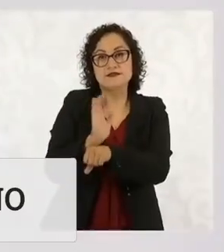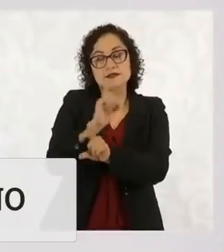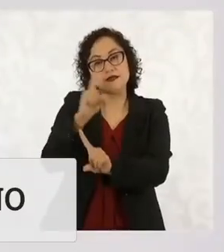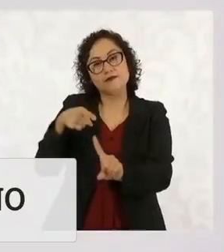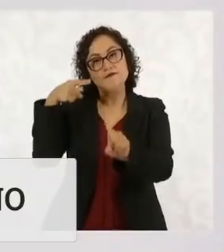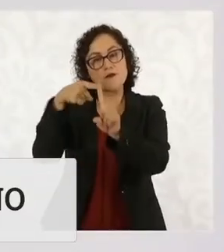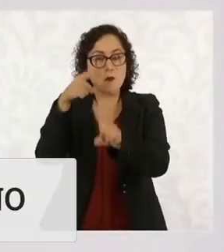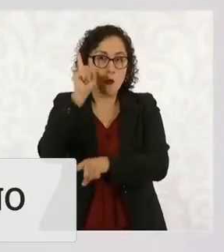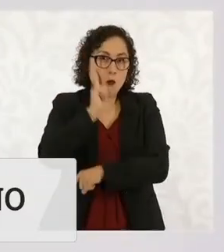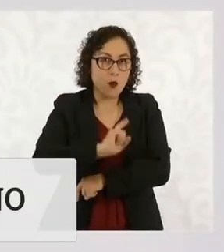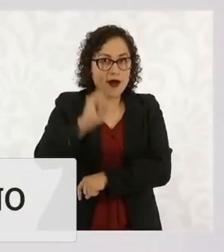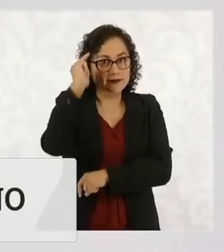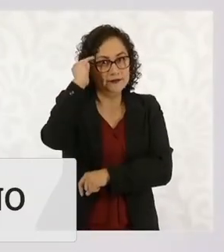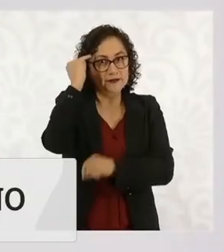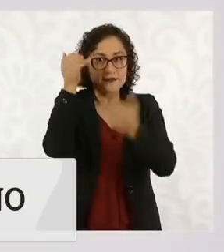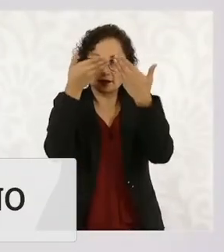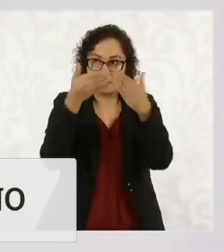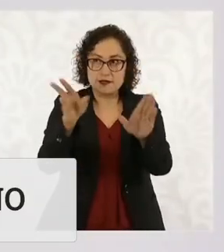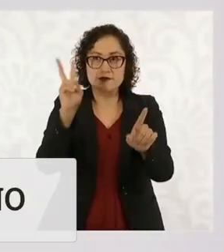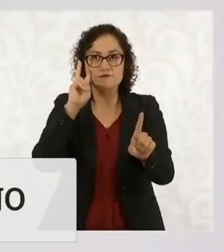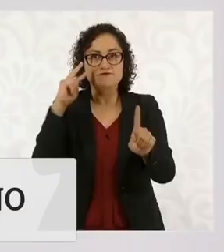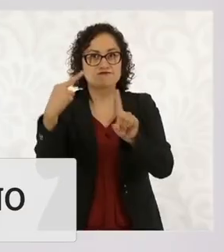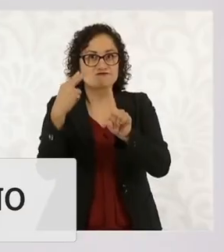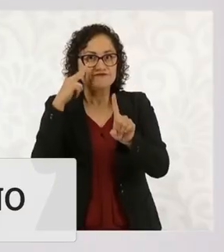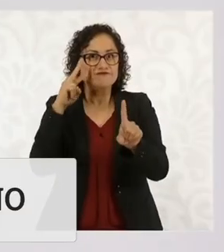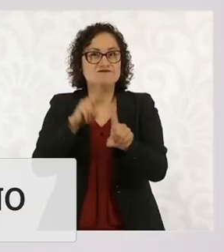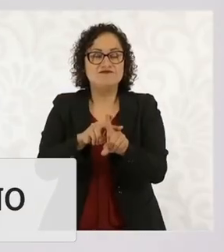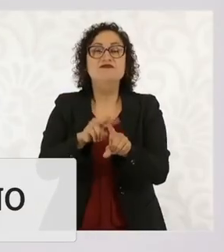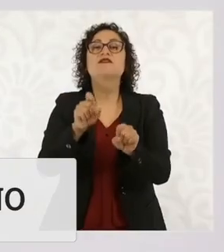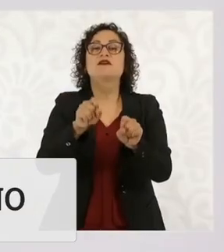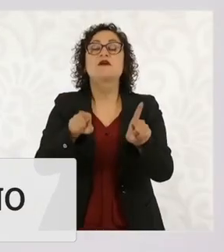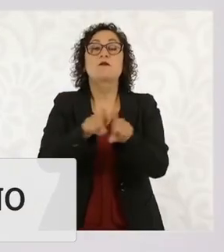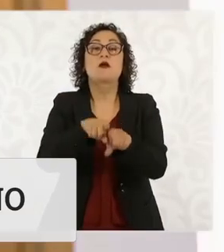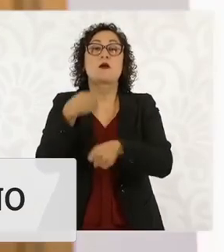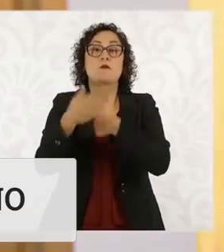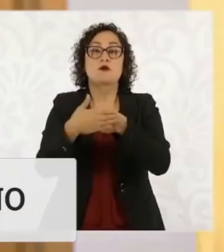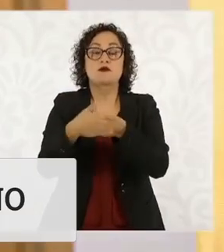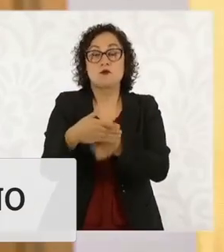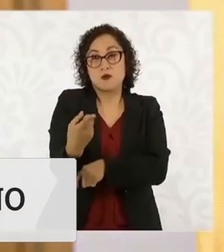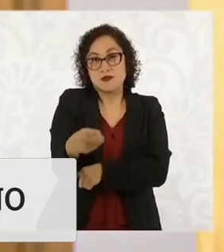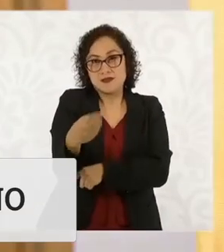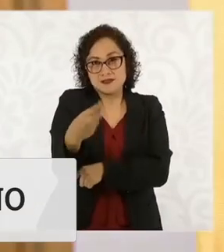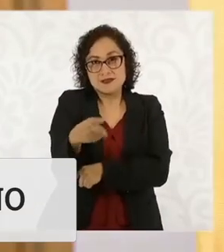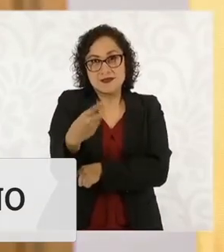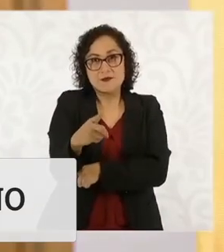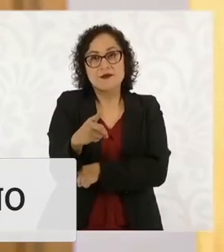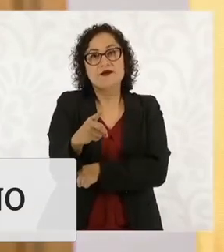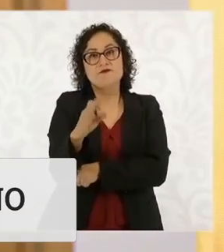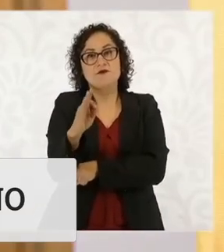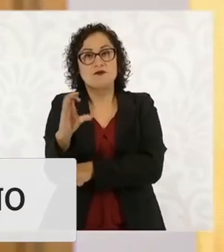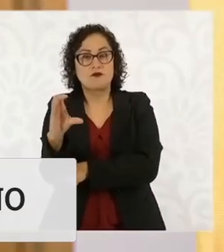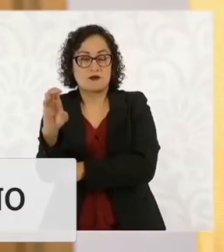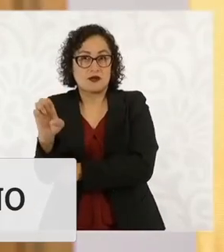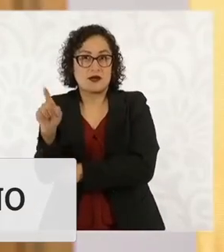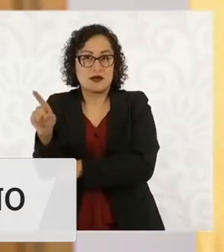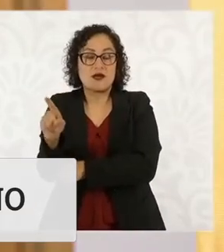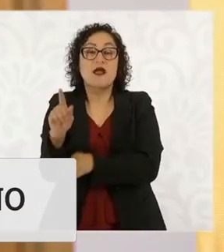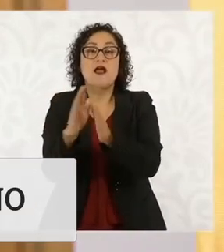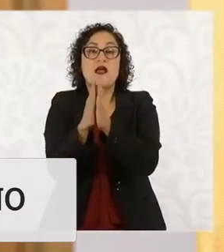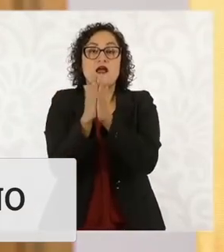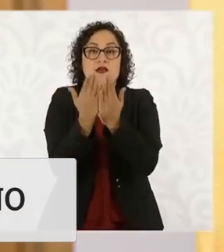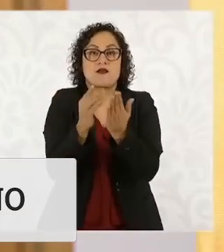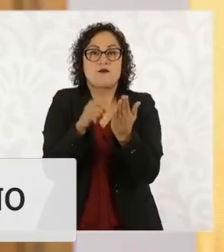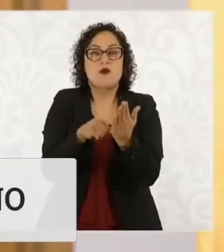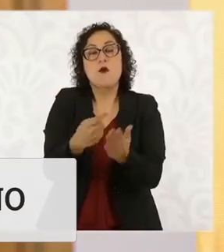mujeres indígenas. Y en diciembre el Fondo de Cultura Económica lanza 25 libros para el